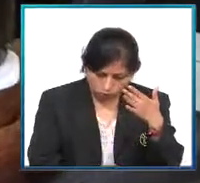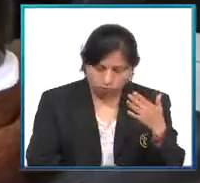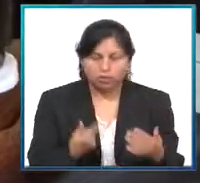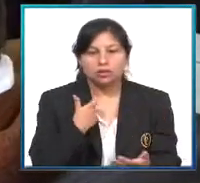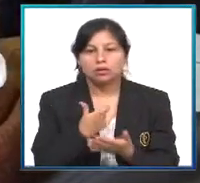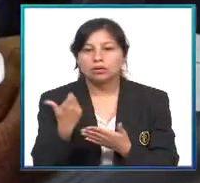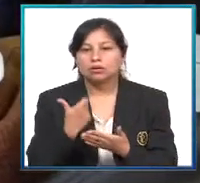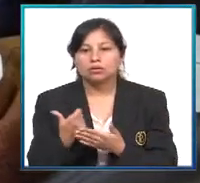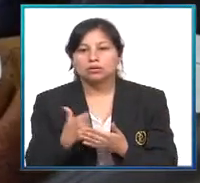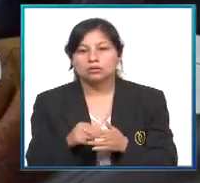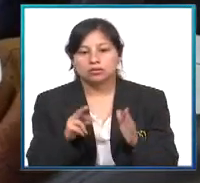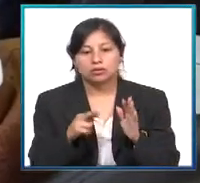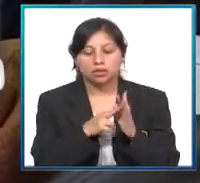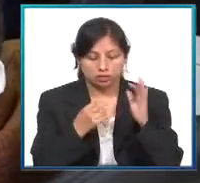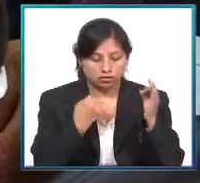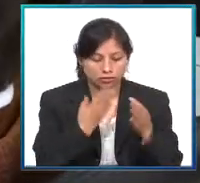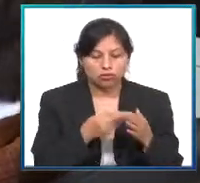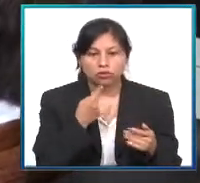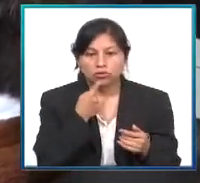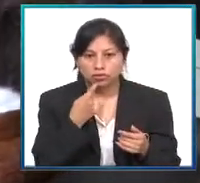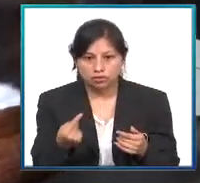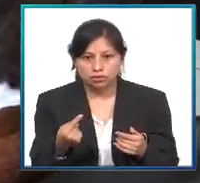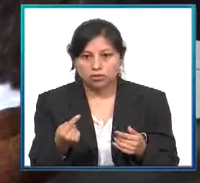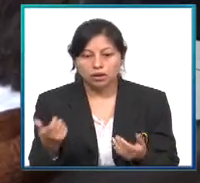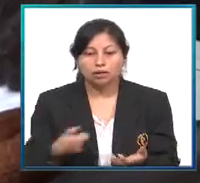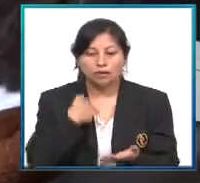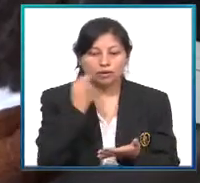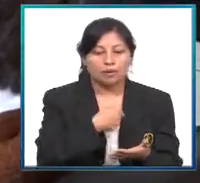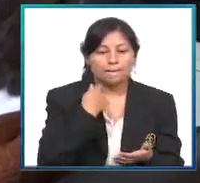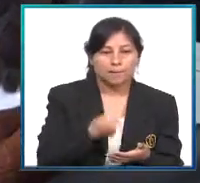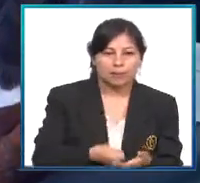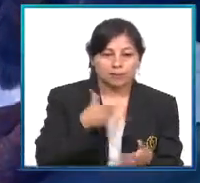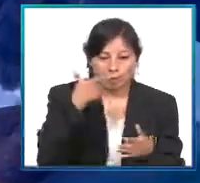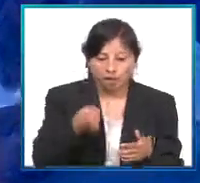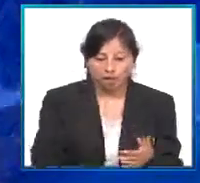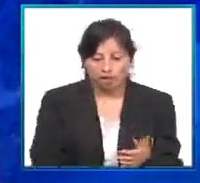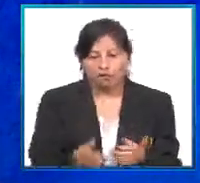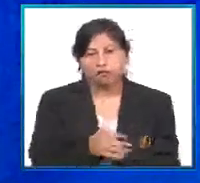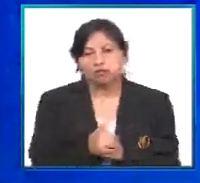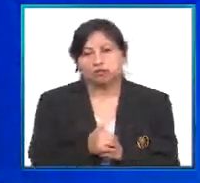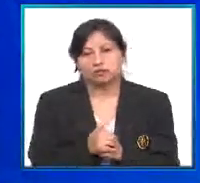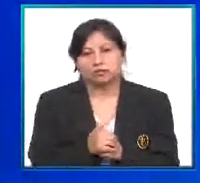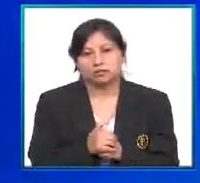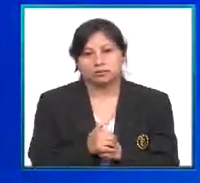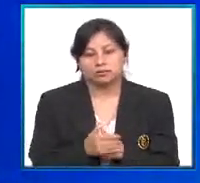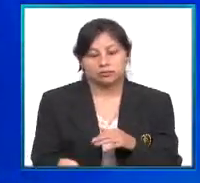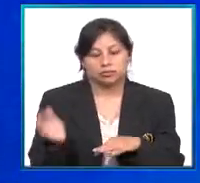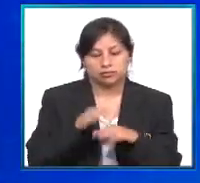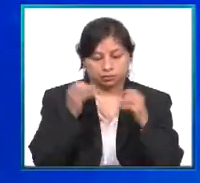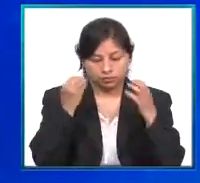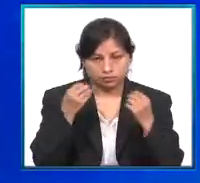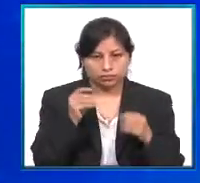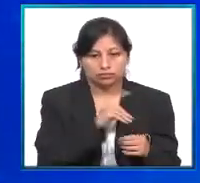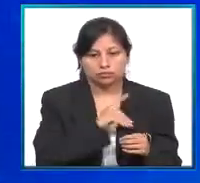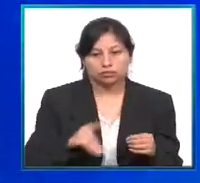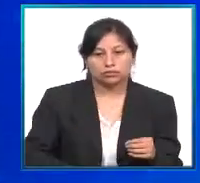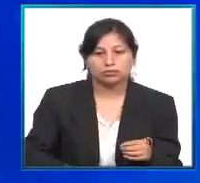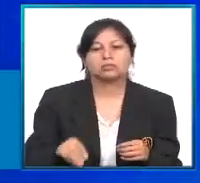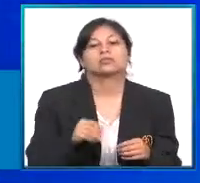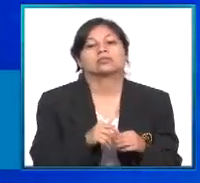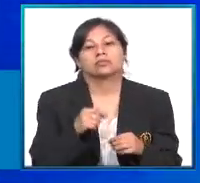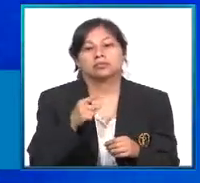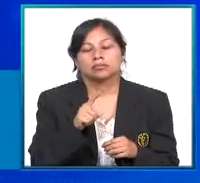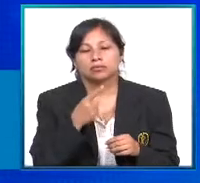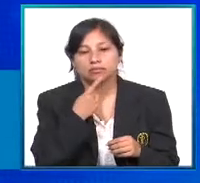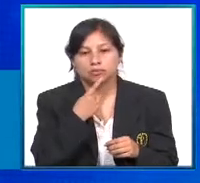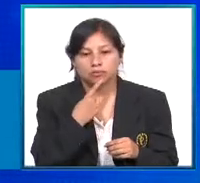cobros contenidos en los recibos que los vecinos deben cancelar mensualmente. En más noticias, el diputado Boris España y